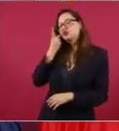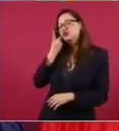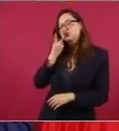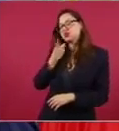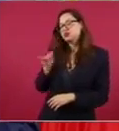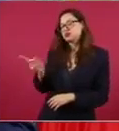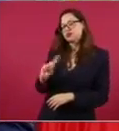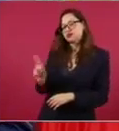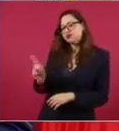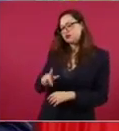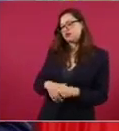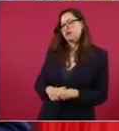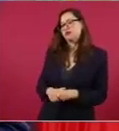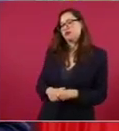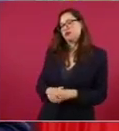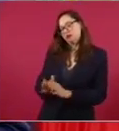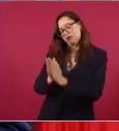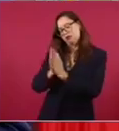su actitud.